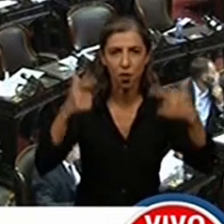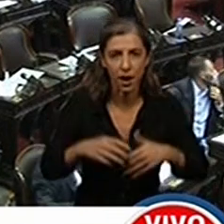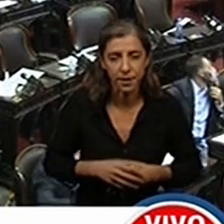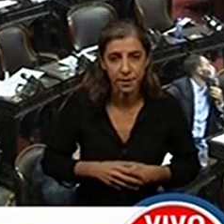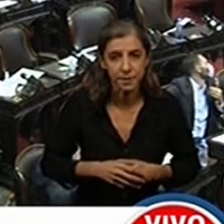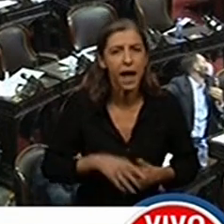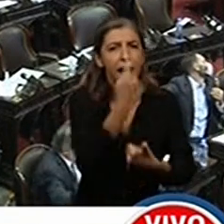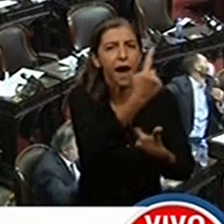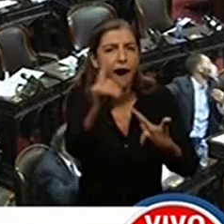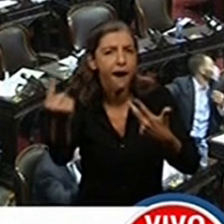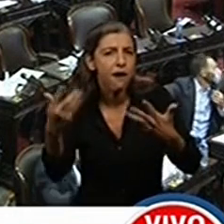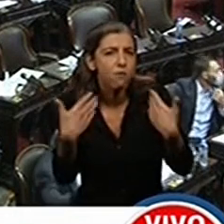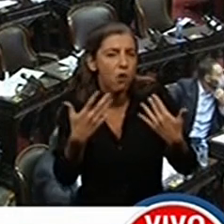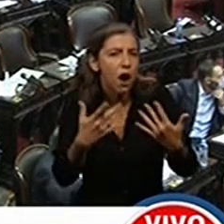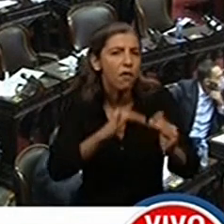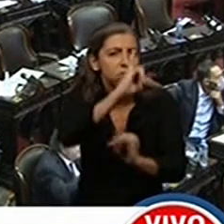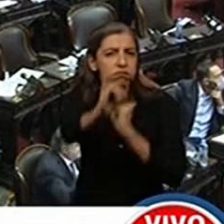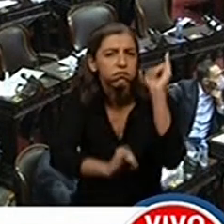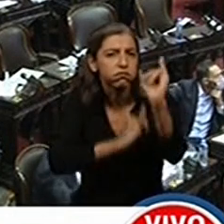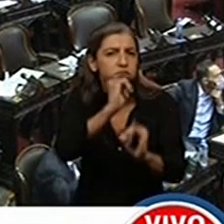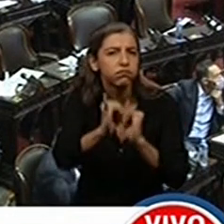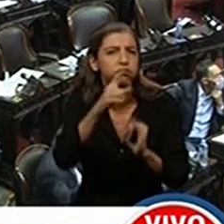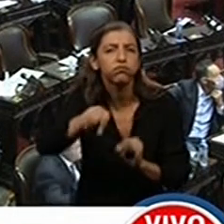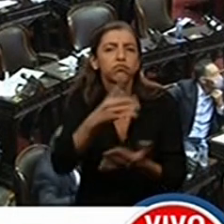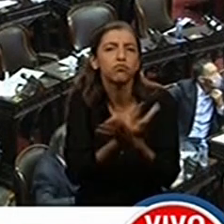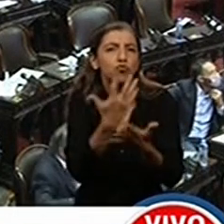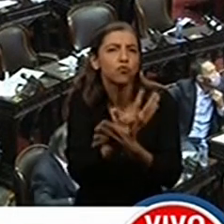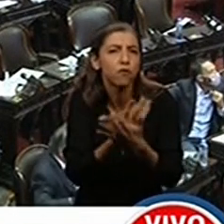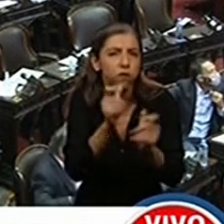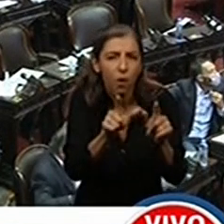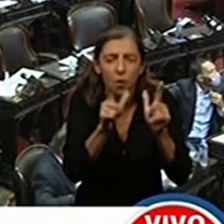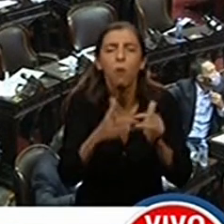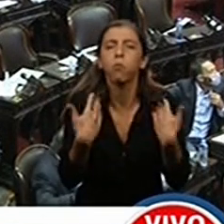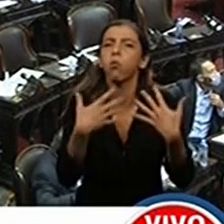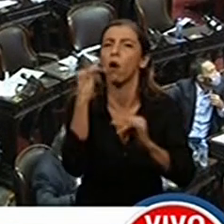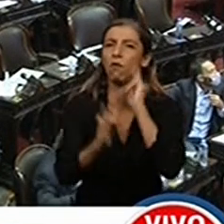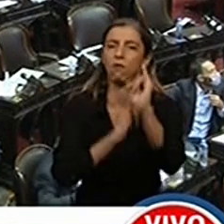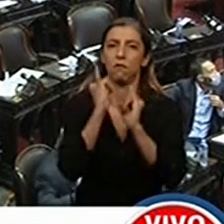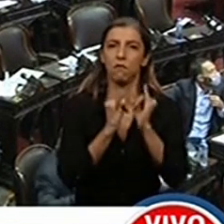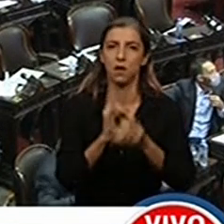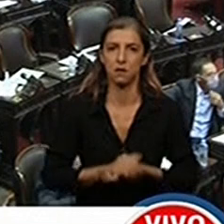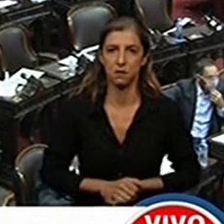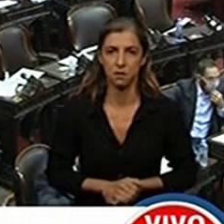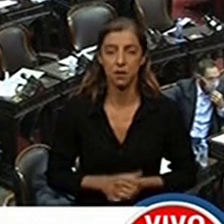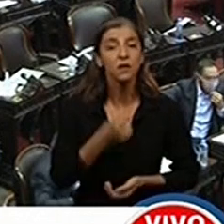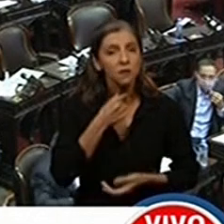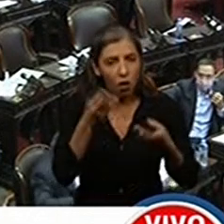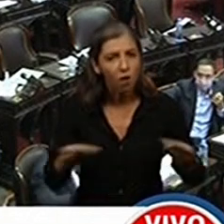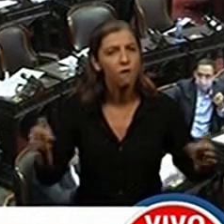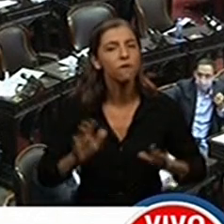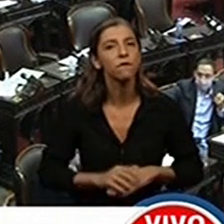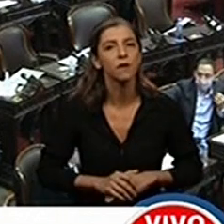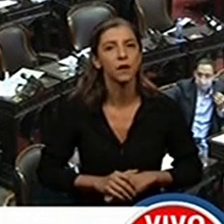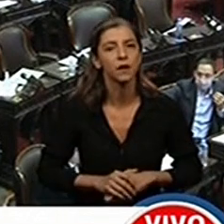cada formoseño de lo que ha padecido y lo que sigue padeciendo. Y quiero terminar con esto, con